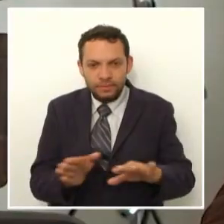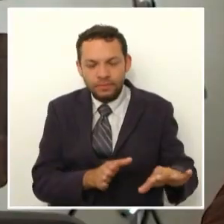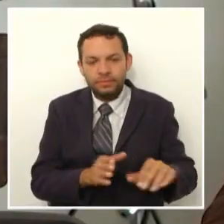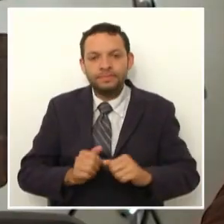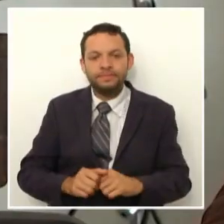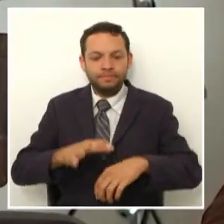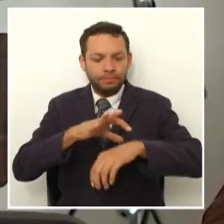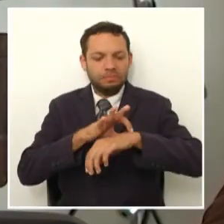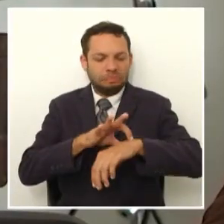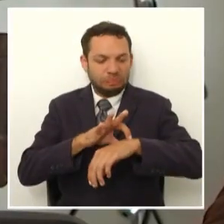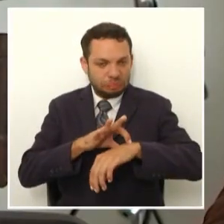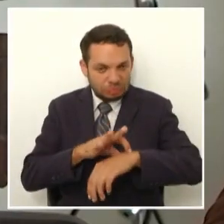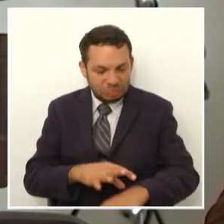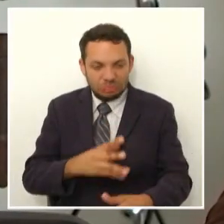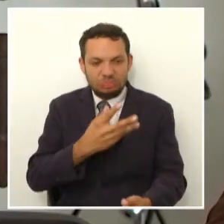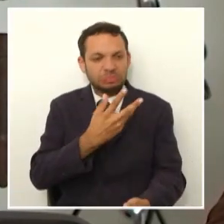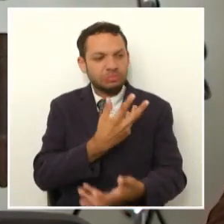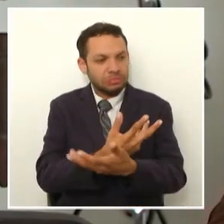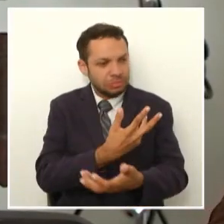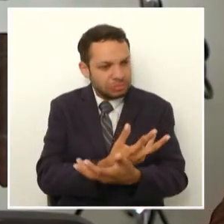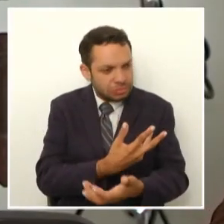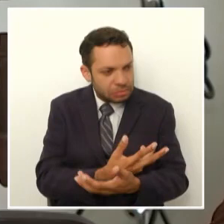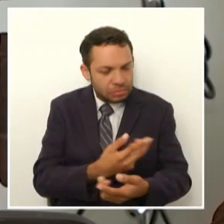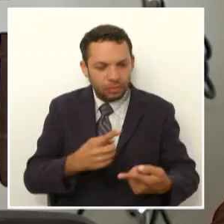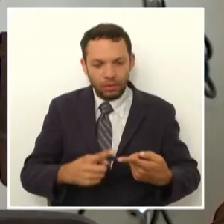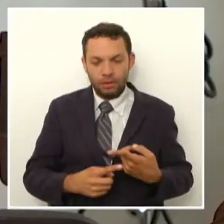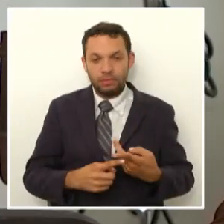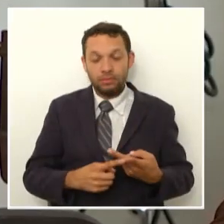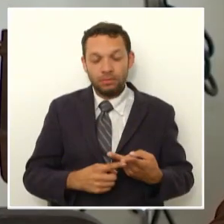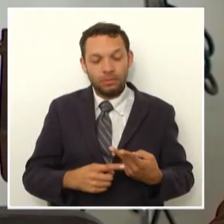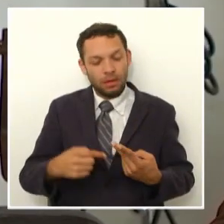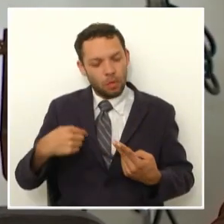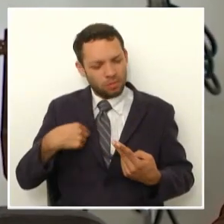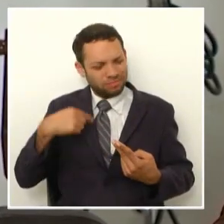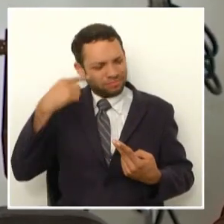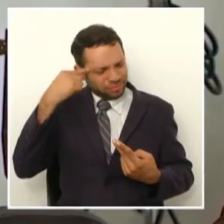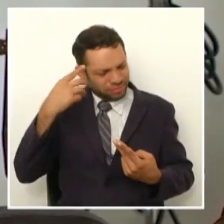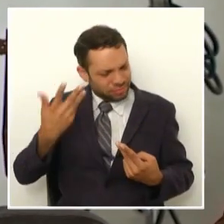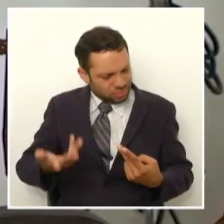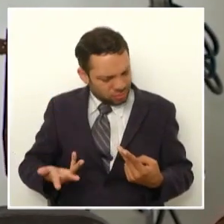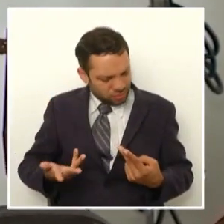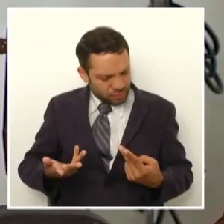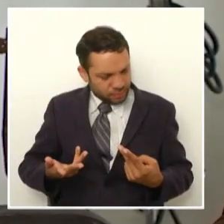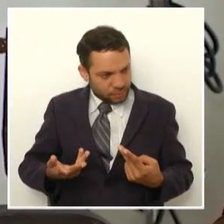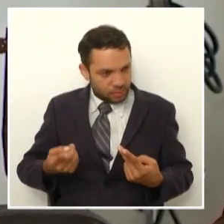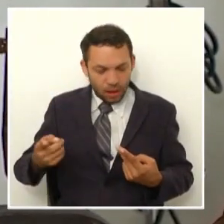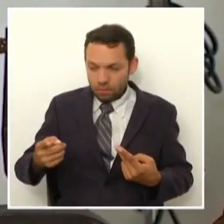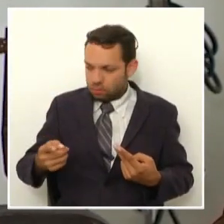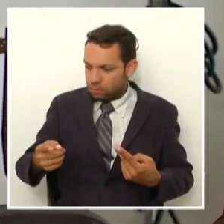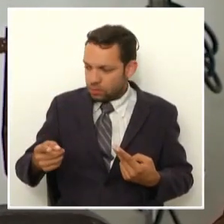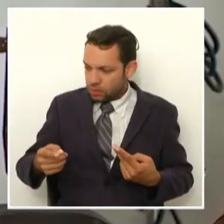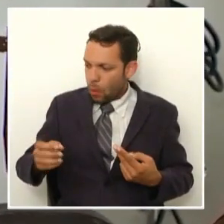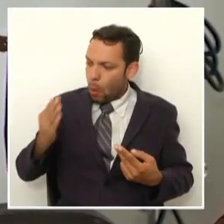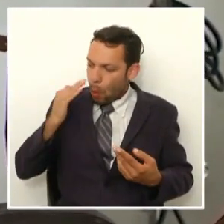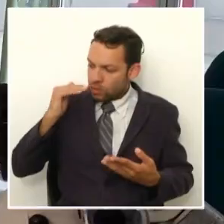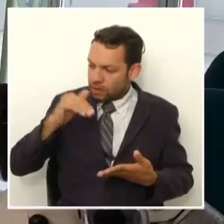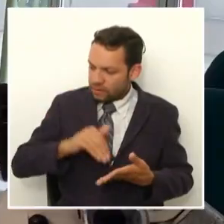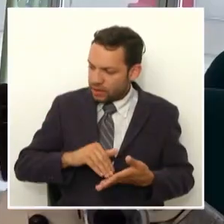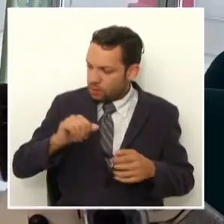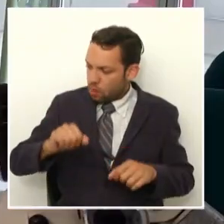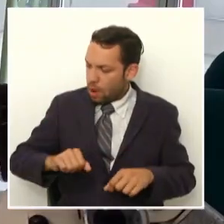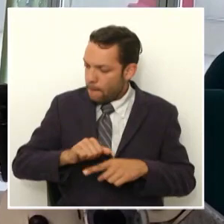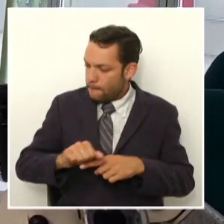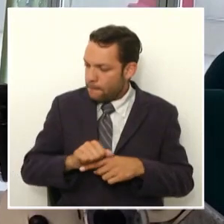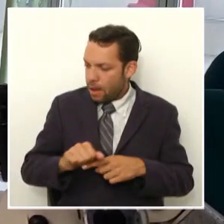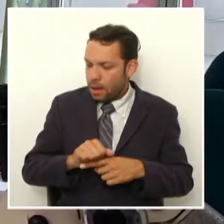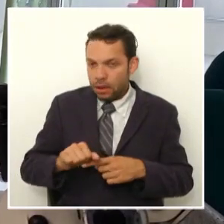Biomédicos, biofísicos. Y uno podría pensar que un equipo de estos pueda volver a ser utilizado, como decía el